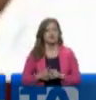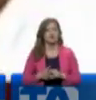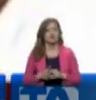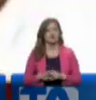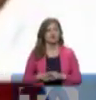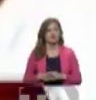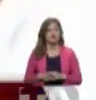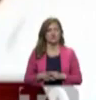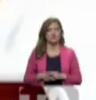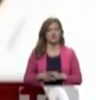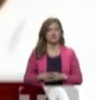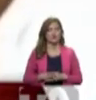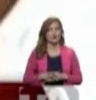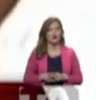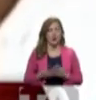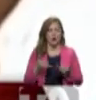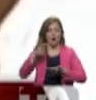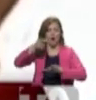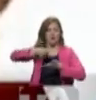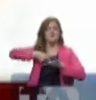momentos voy a firmar